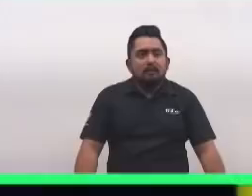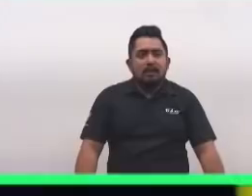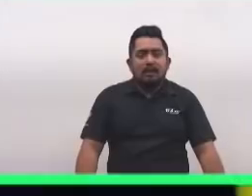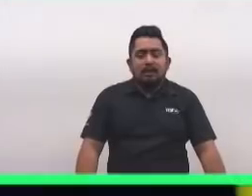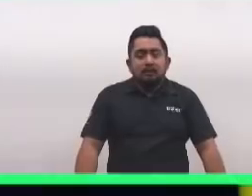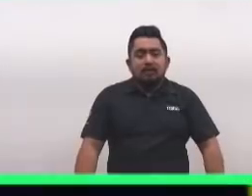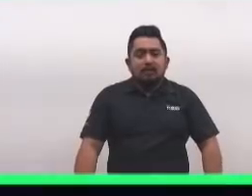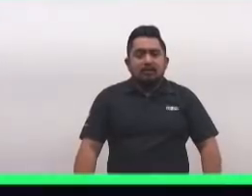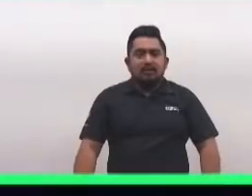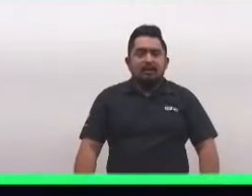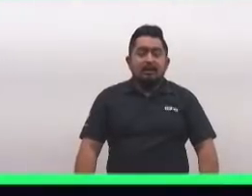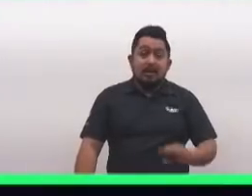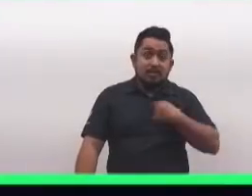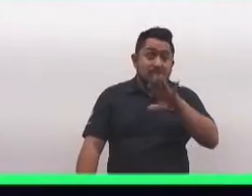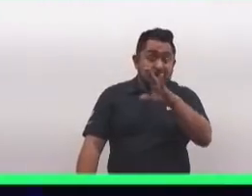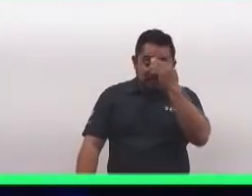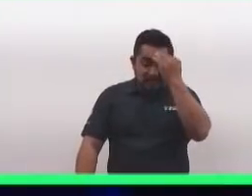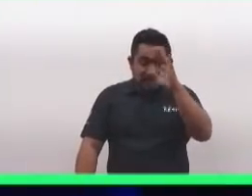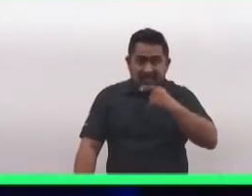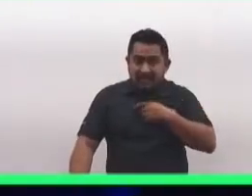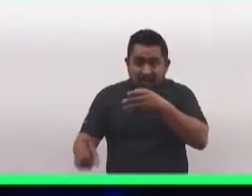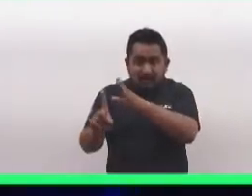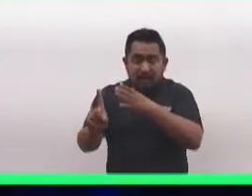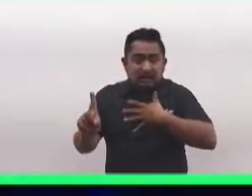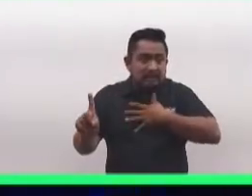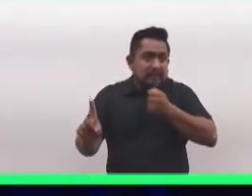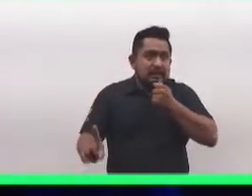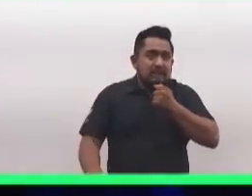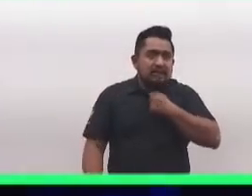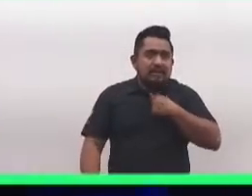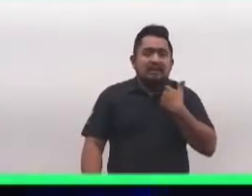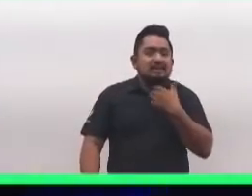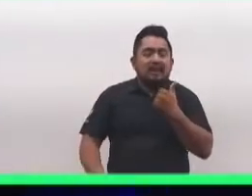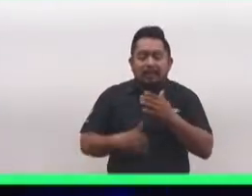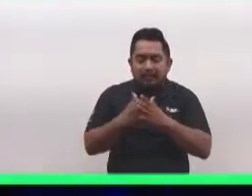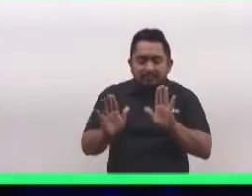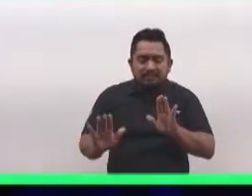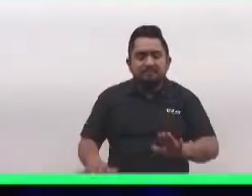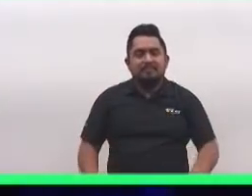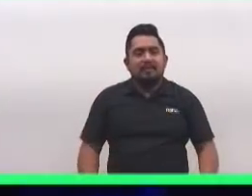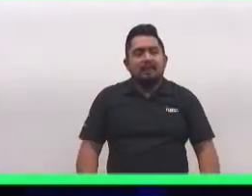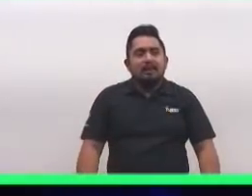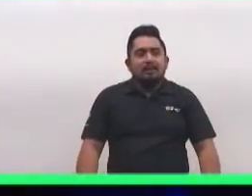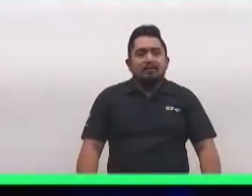esta palabra es ofensiva si no me la sacan no importa